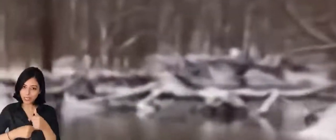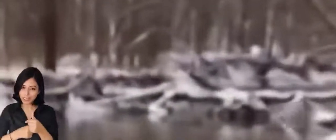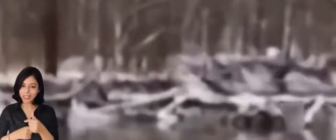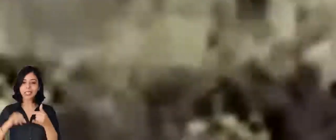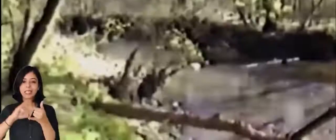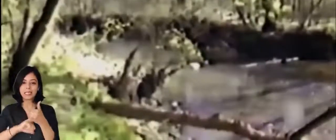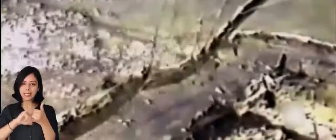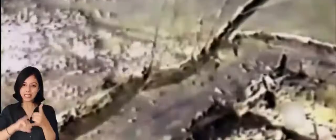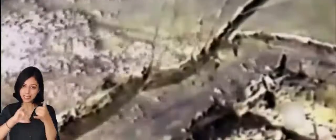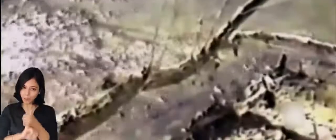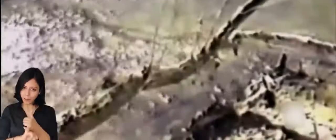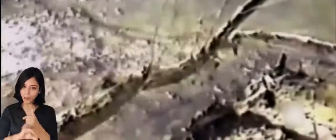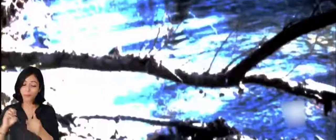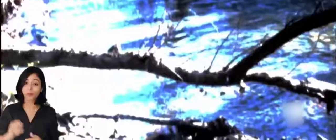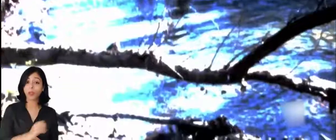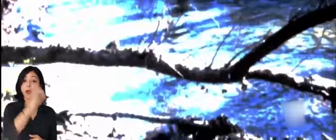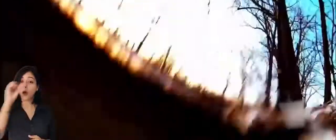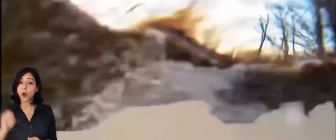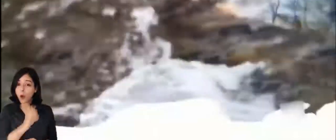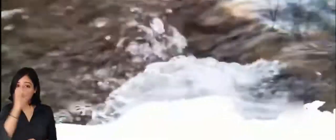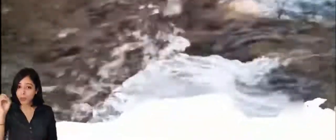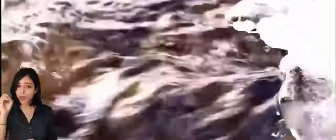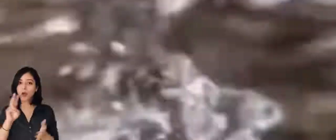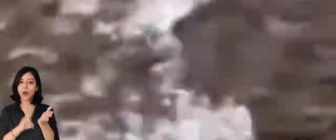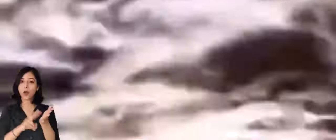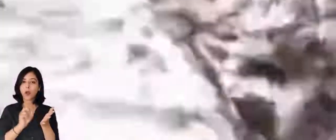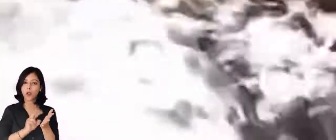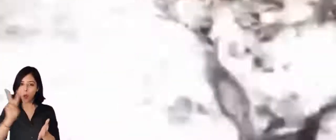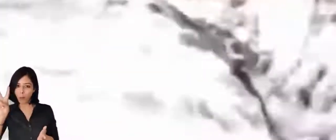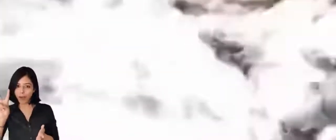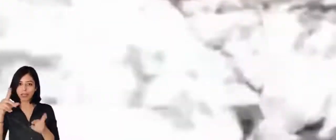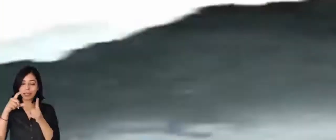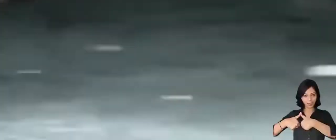derecho, cerca de donde está ese árbol caído.